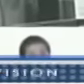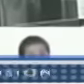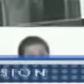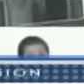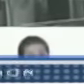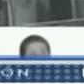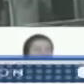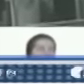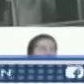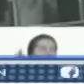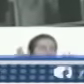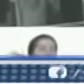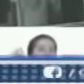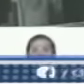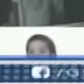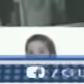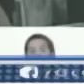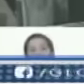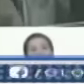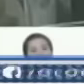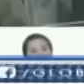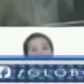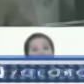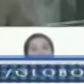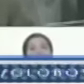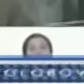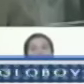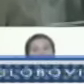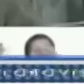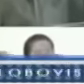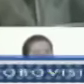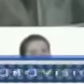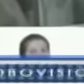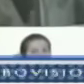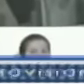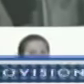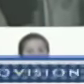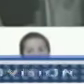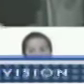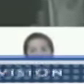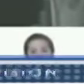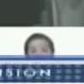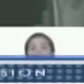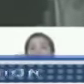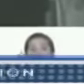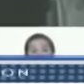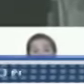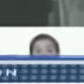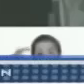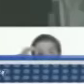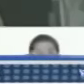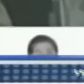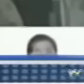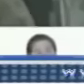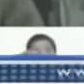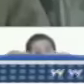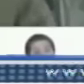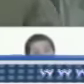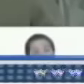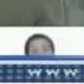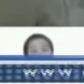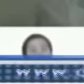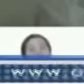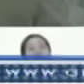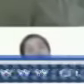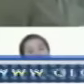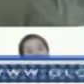ríos, de quebradas, porque se prevé que esta vaguada debe continuar las próximas 12 a